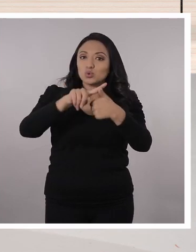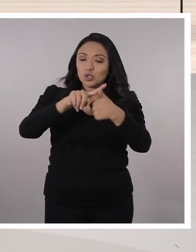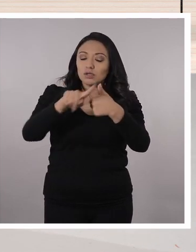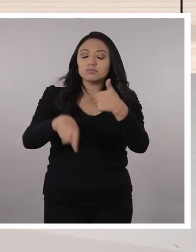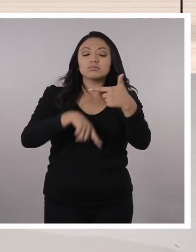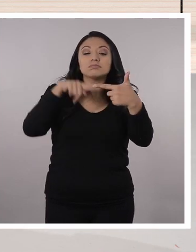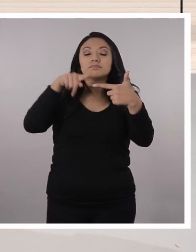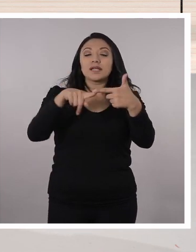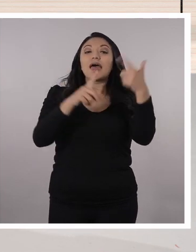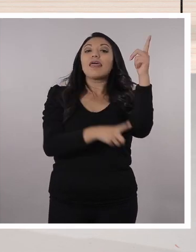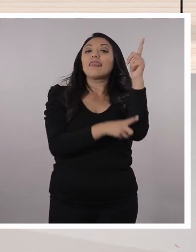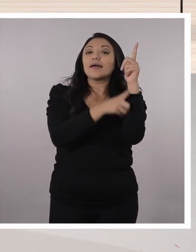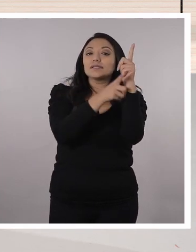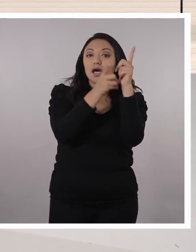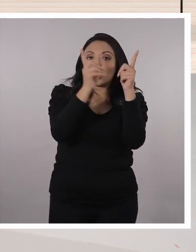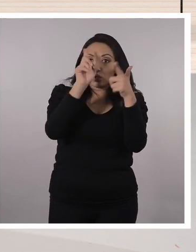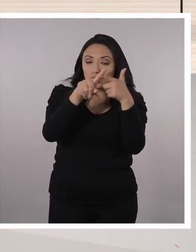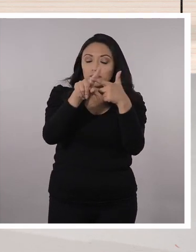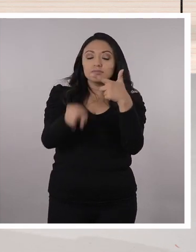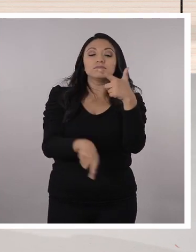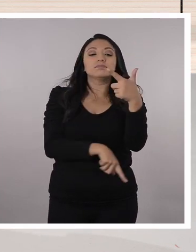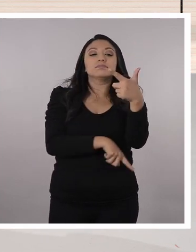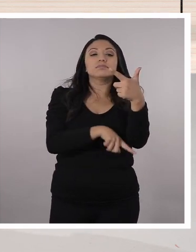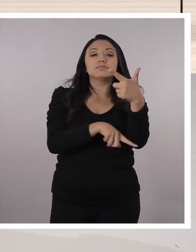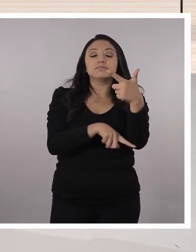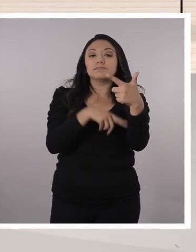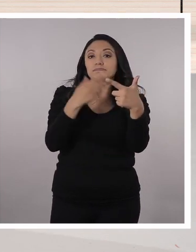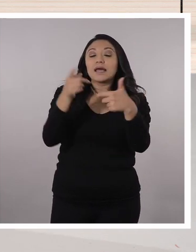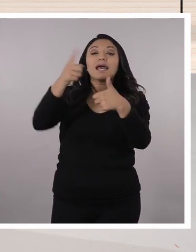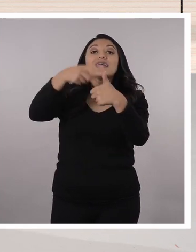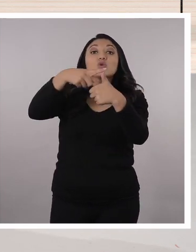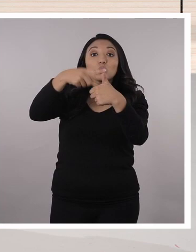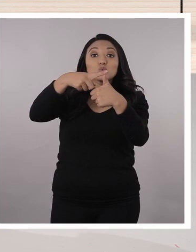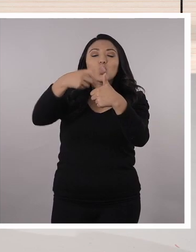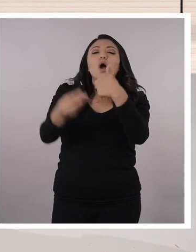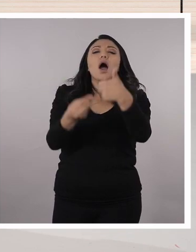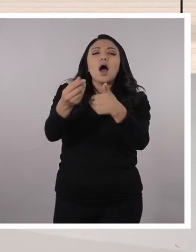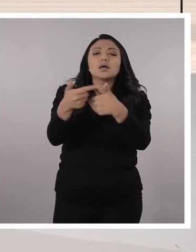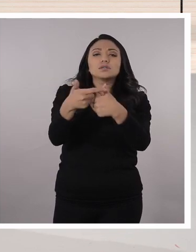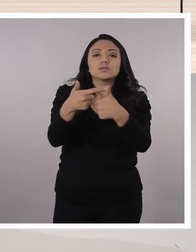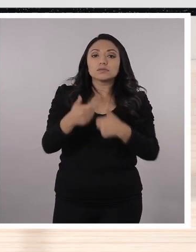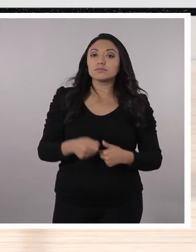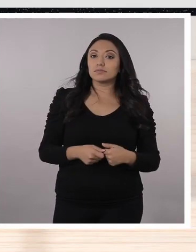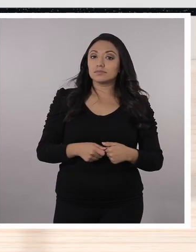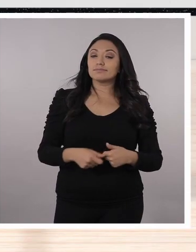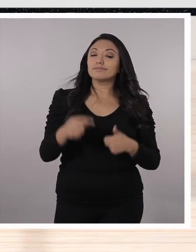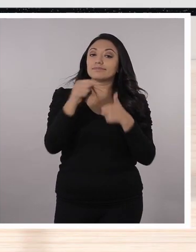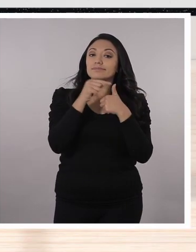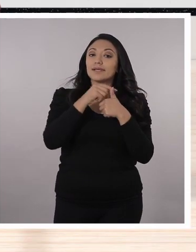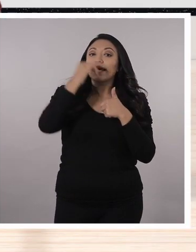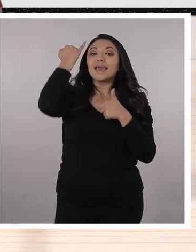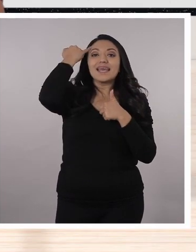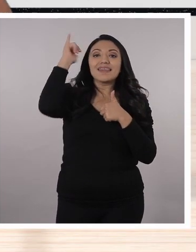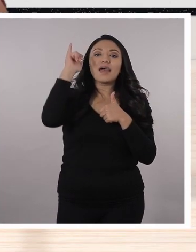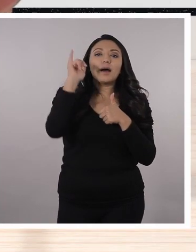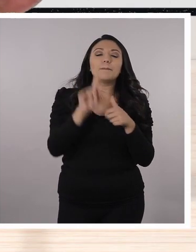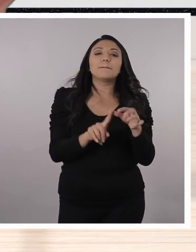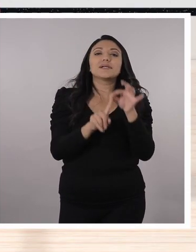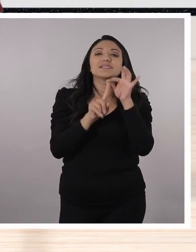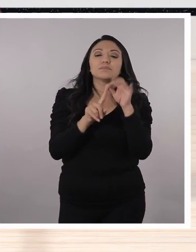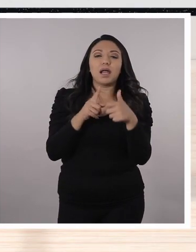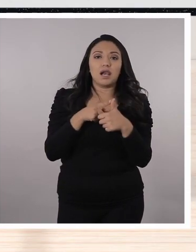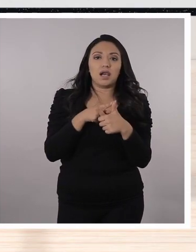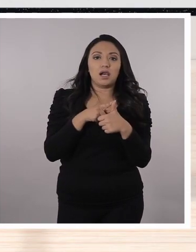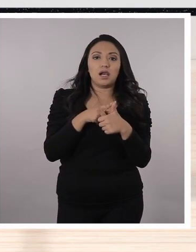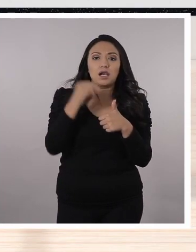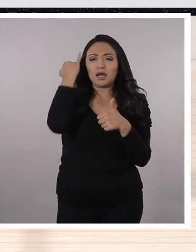¿cuál era, Nelly? La introducción. Exacto. Chicos y chicas, ¿qué ponemos en la introducción? Tenemos que ubicar la idea central